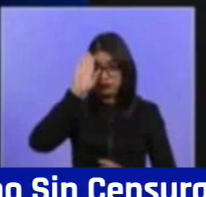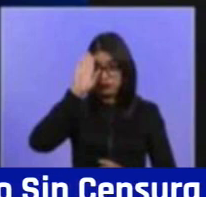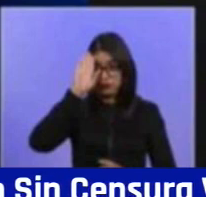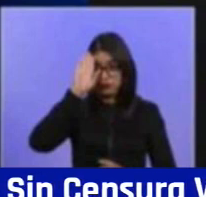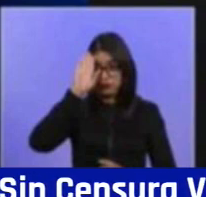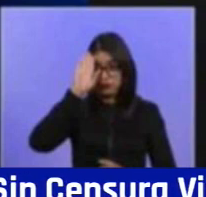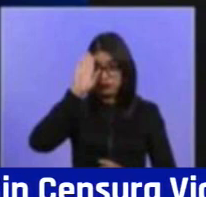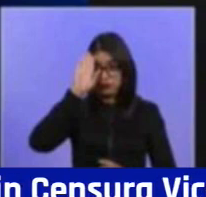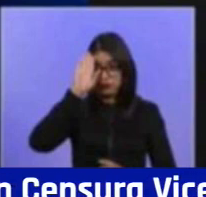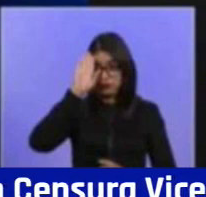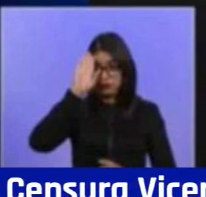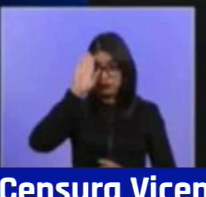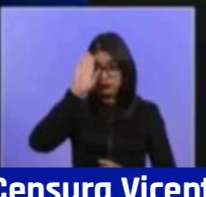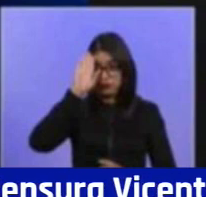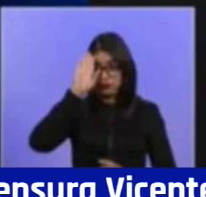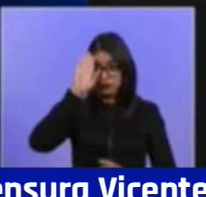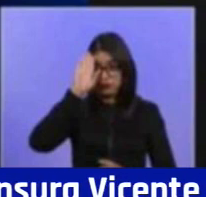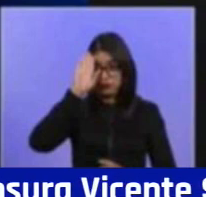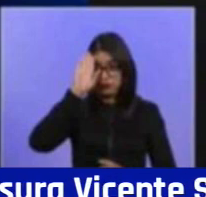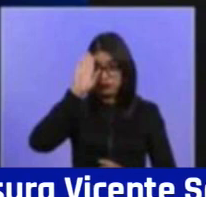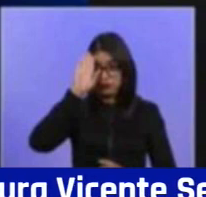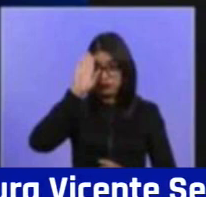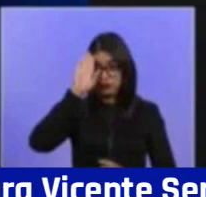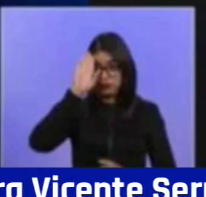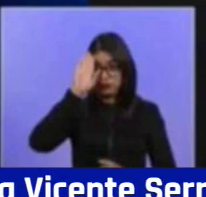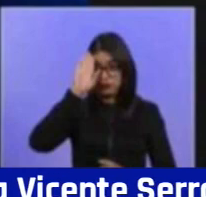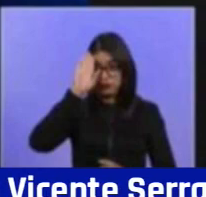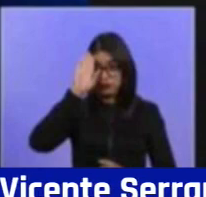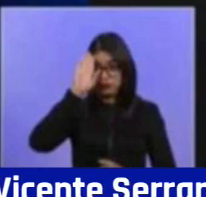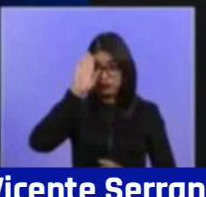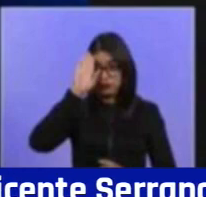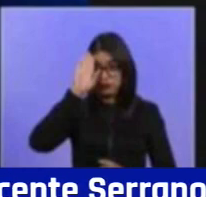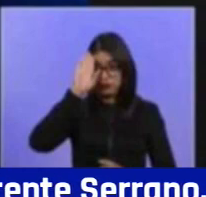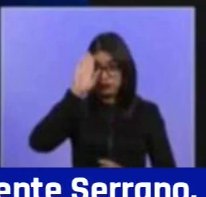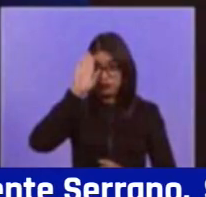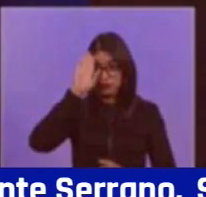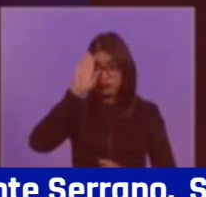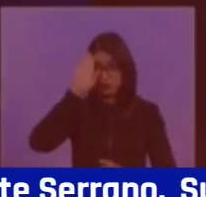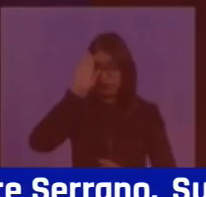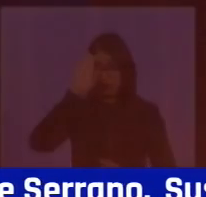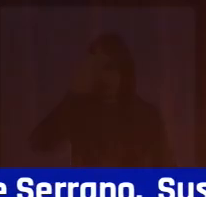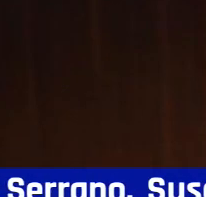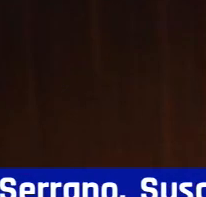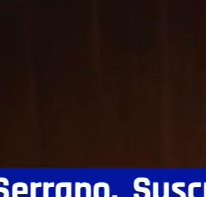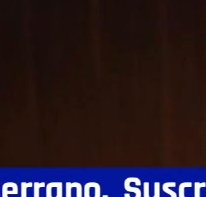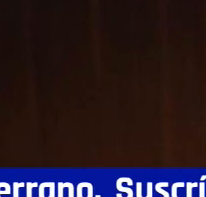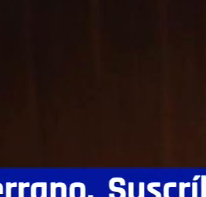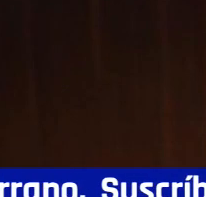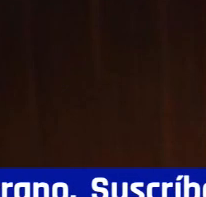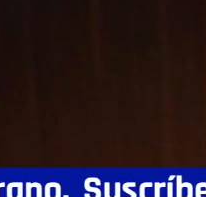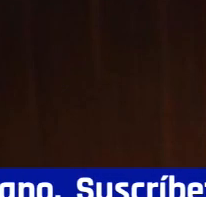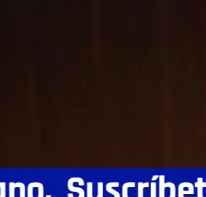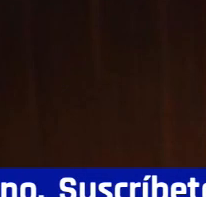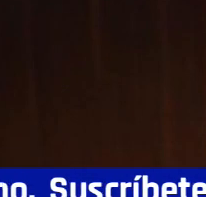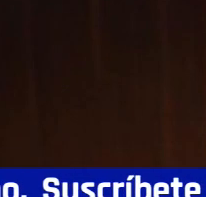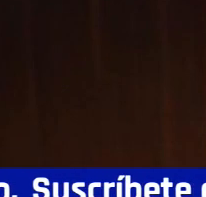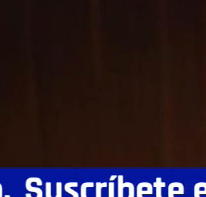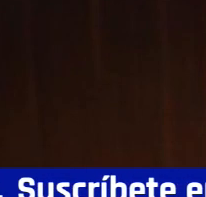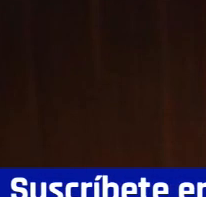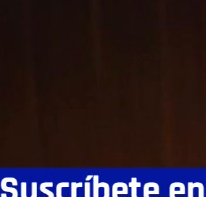Poder Judicial de la Federación confirmó que, pues no procede, es inconstitucional según